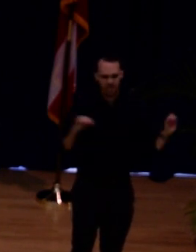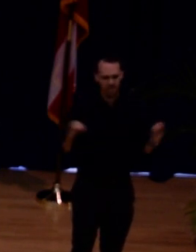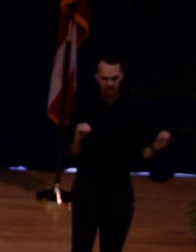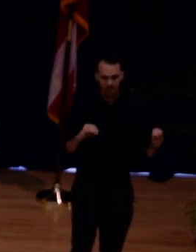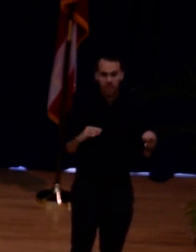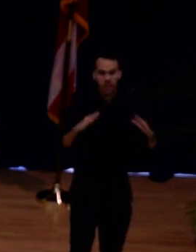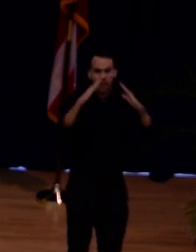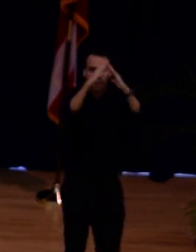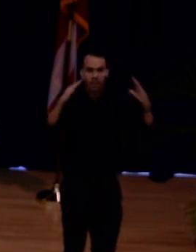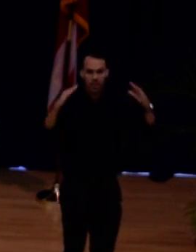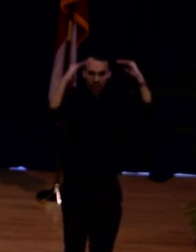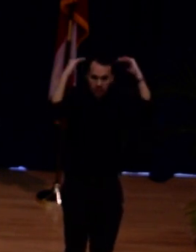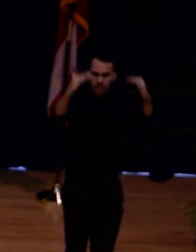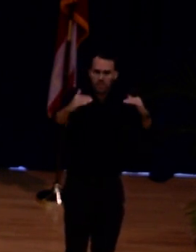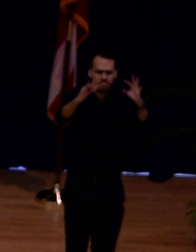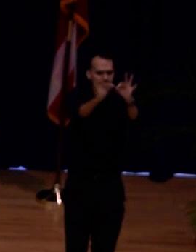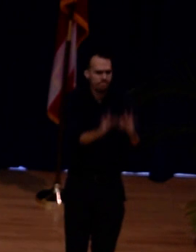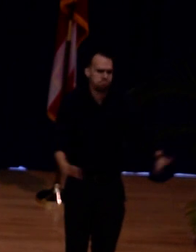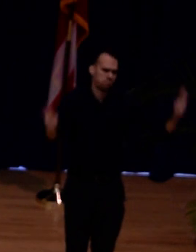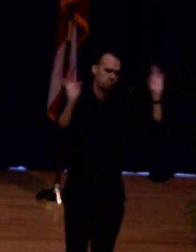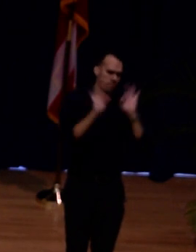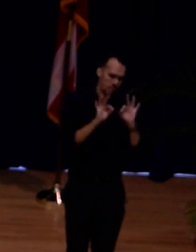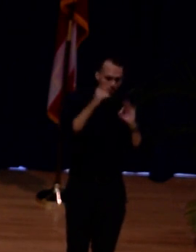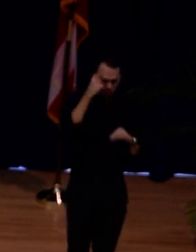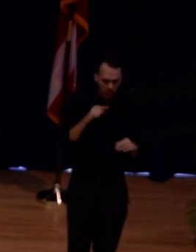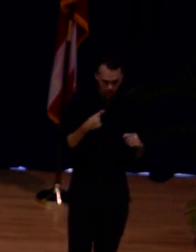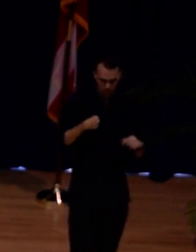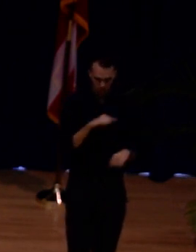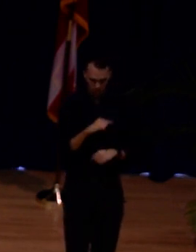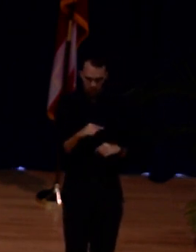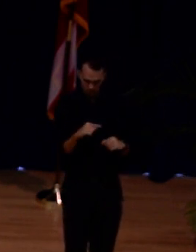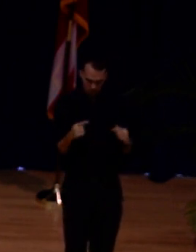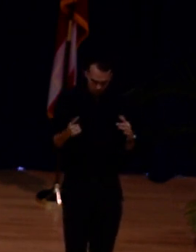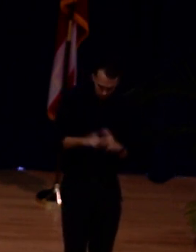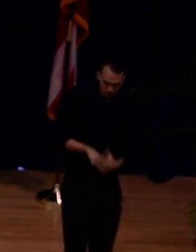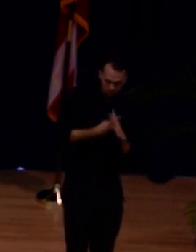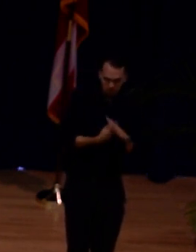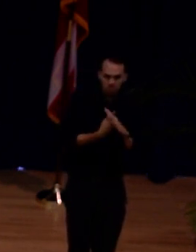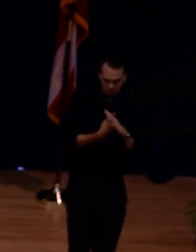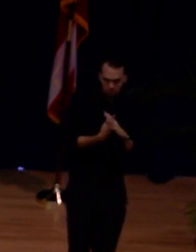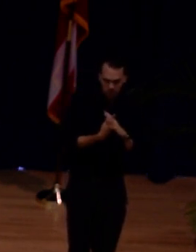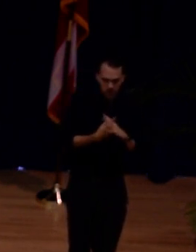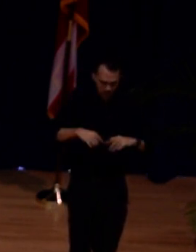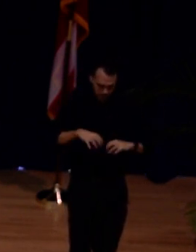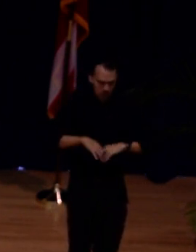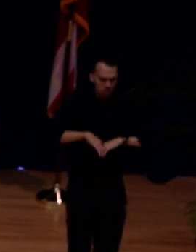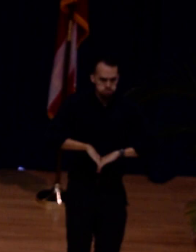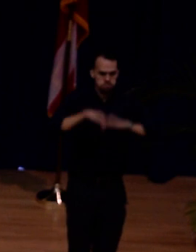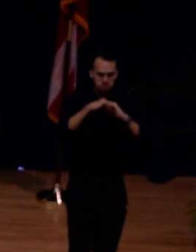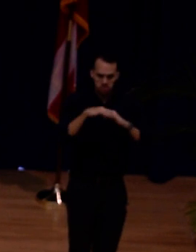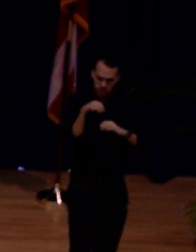como nosotros lo llamamos, es esencial para que podamos realmente empezar a ser resilientes y que la